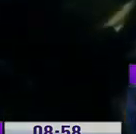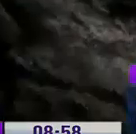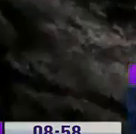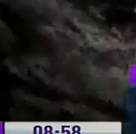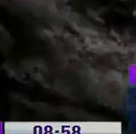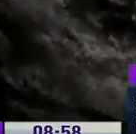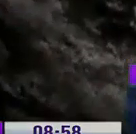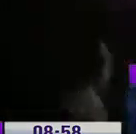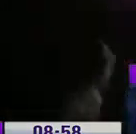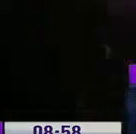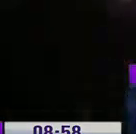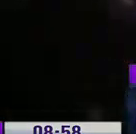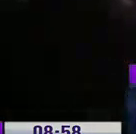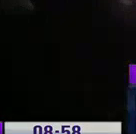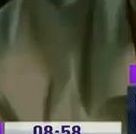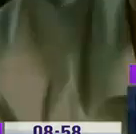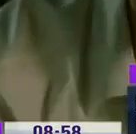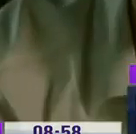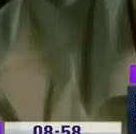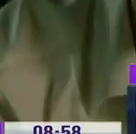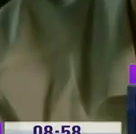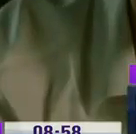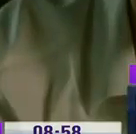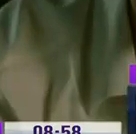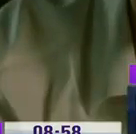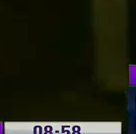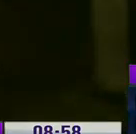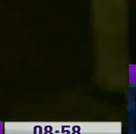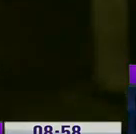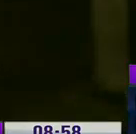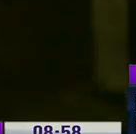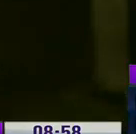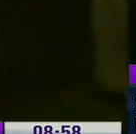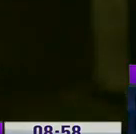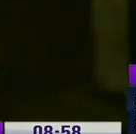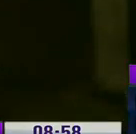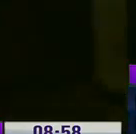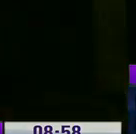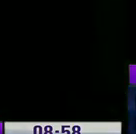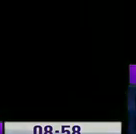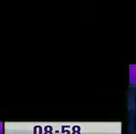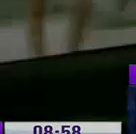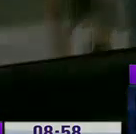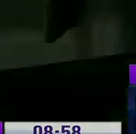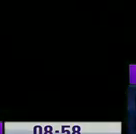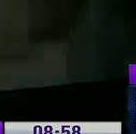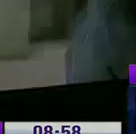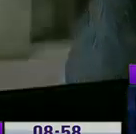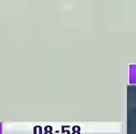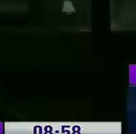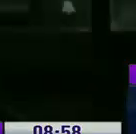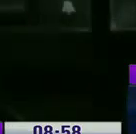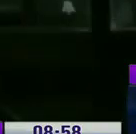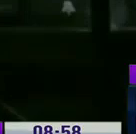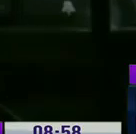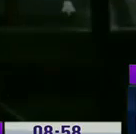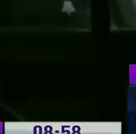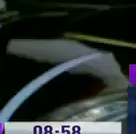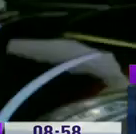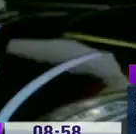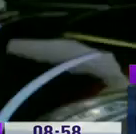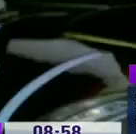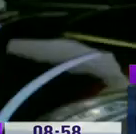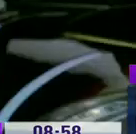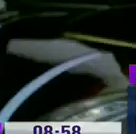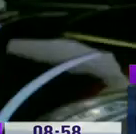de inauguración de la estrella de Batman, la cual puede ser una muy buena oportunidad para presentar de manera oficial a Robert Pattinson